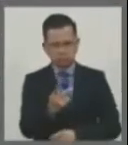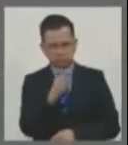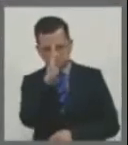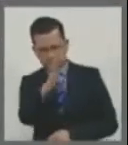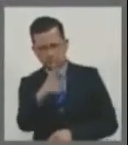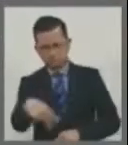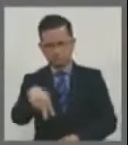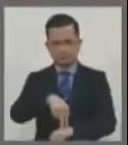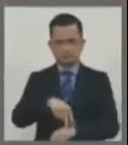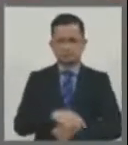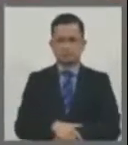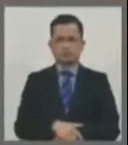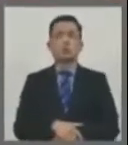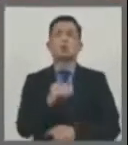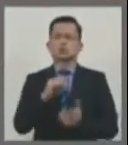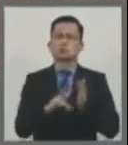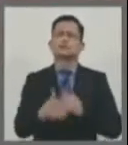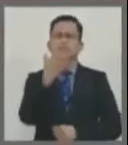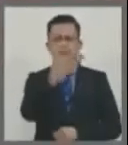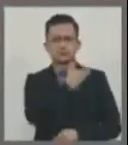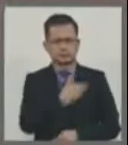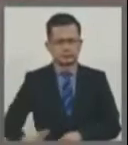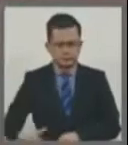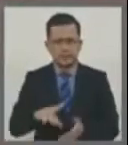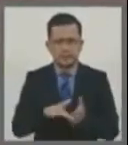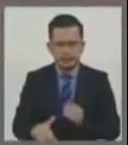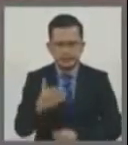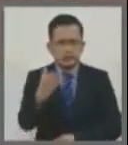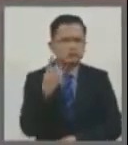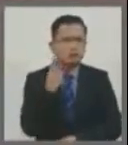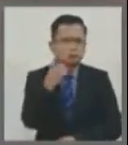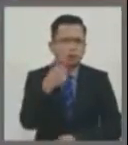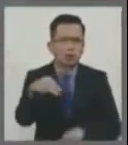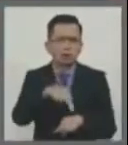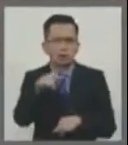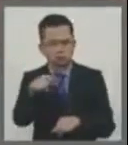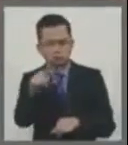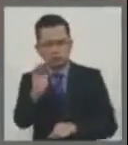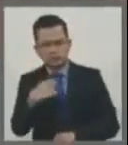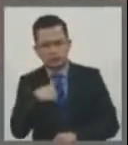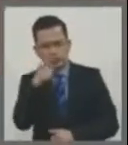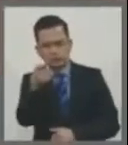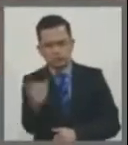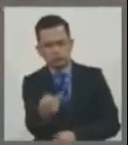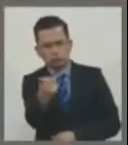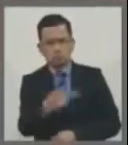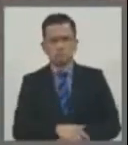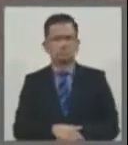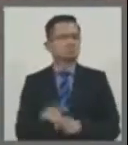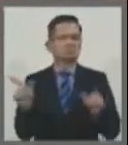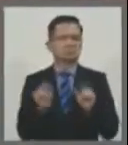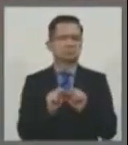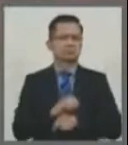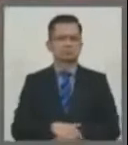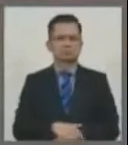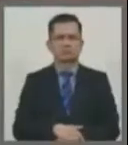orador. Muchas gracias, presidenta. Muchas gracias al diputado orador por aceptar la pregunta. Muy simple, ¿cuál es